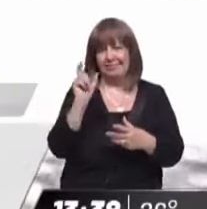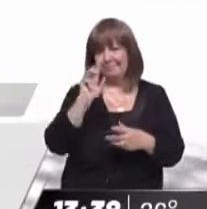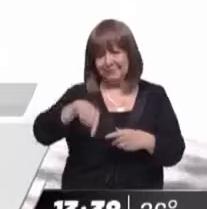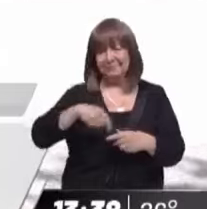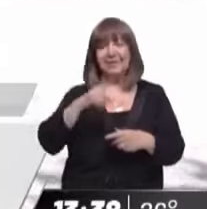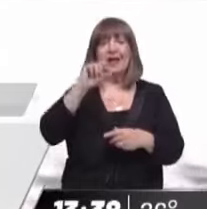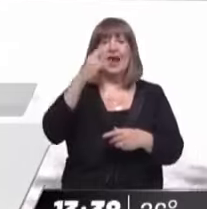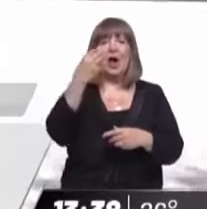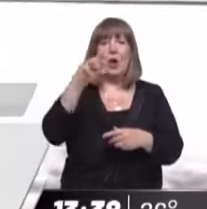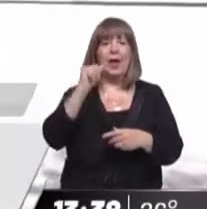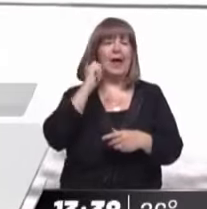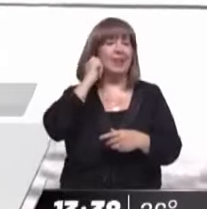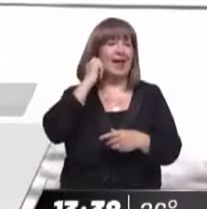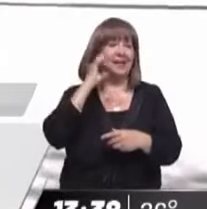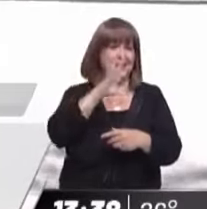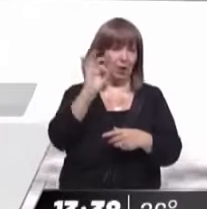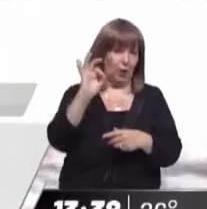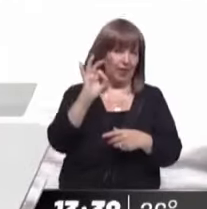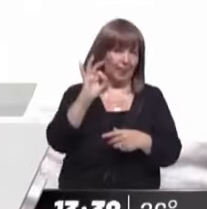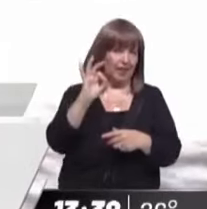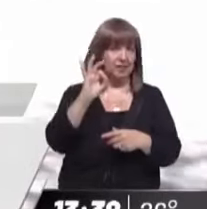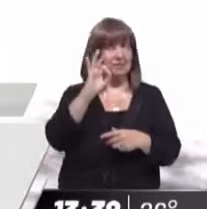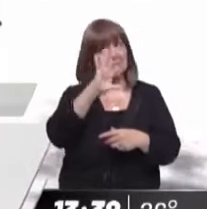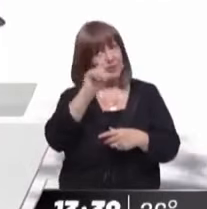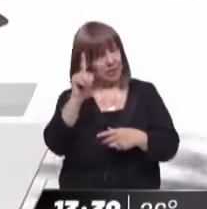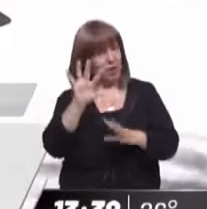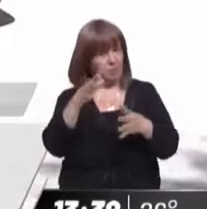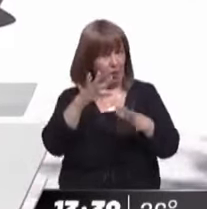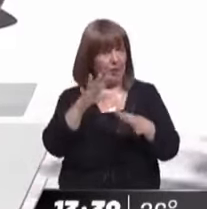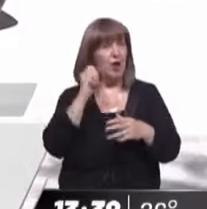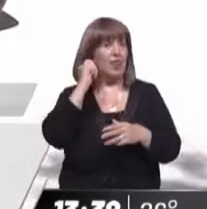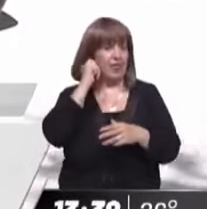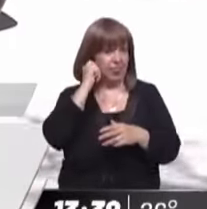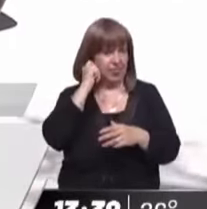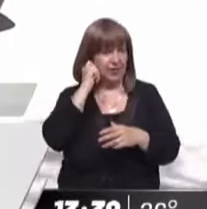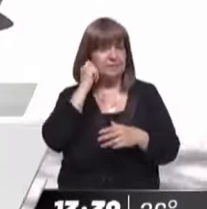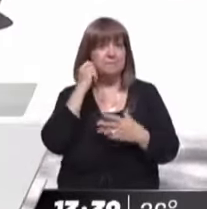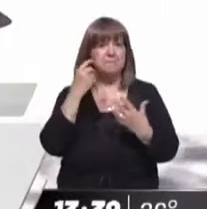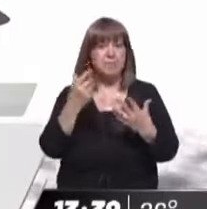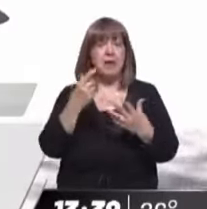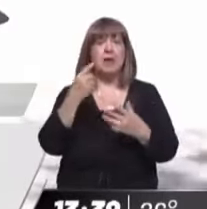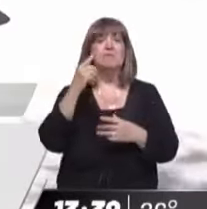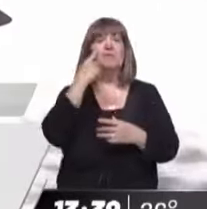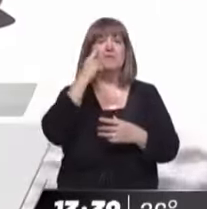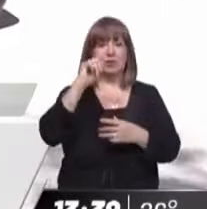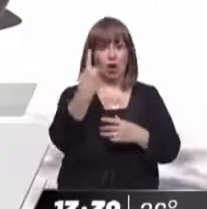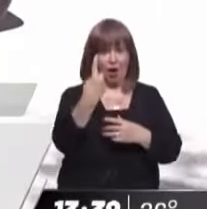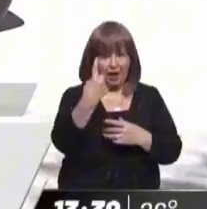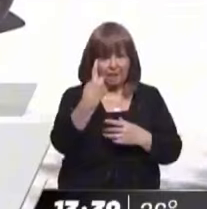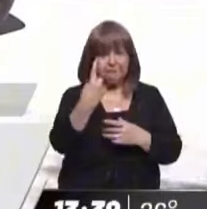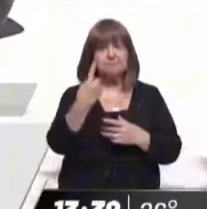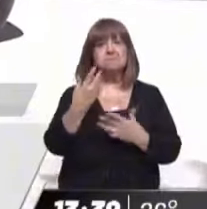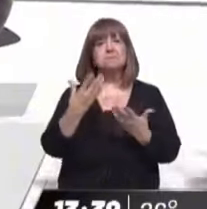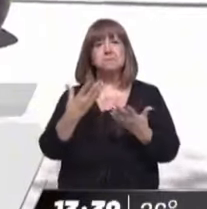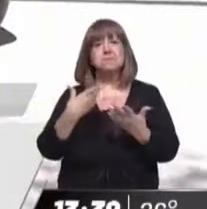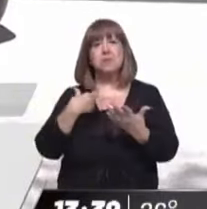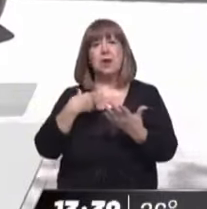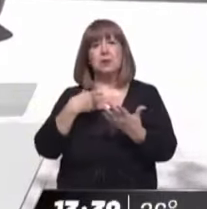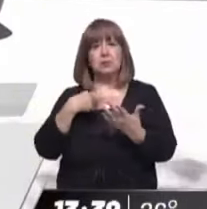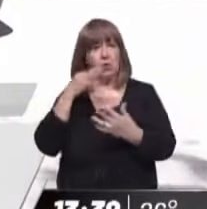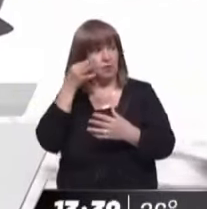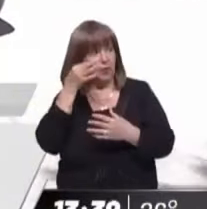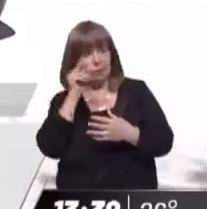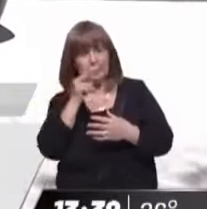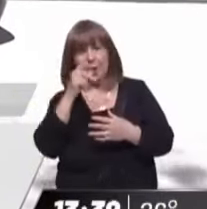Tiene aproximadamente unos 50 años. Y 50, 51 más o menos, sí. Entonces, ¿la policía rompe la puerta? Cuando yo vine, la